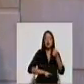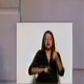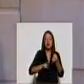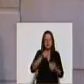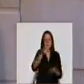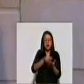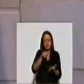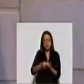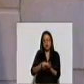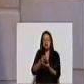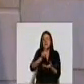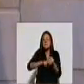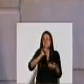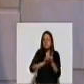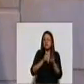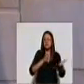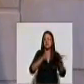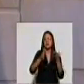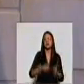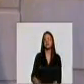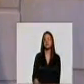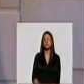el mismo servicio.